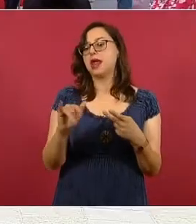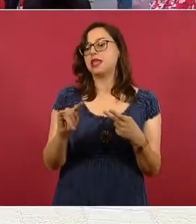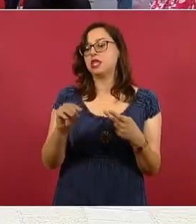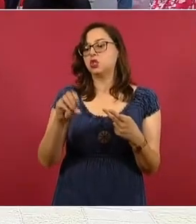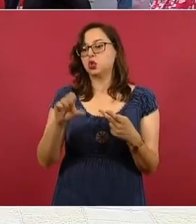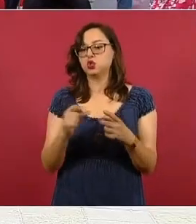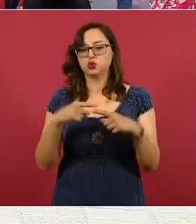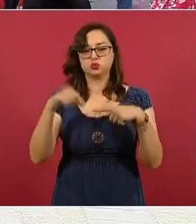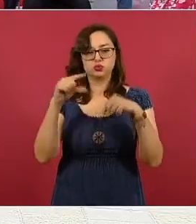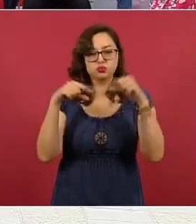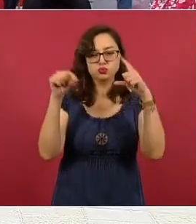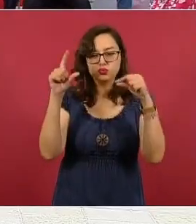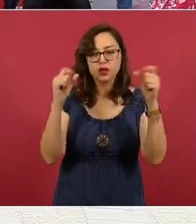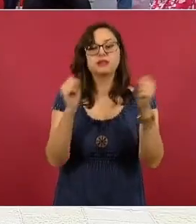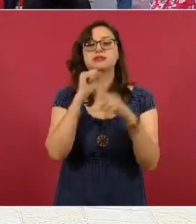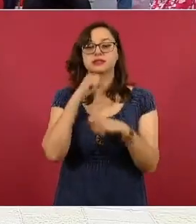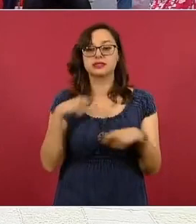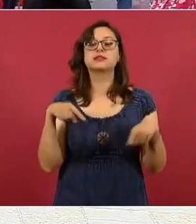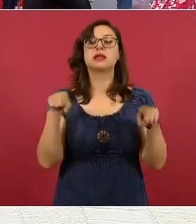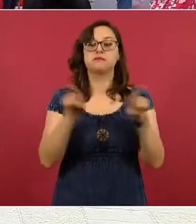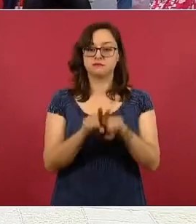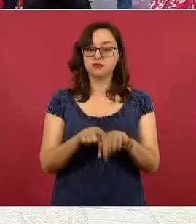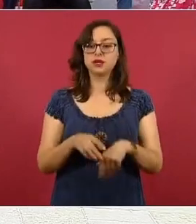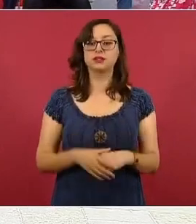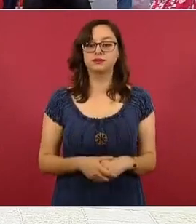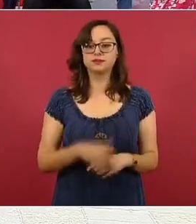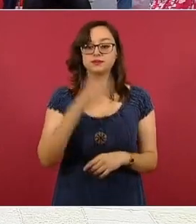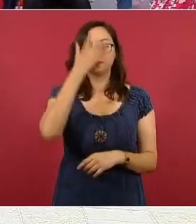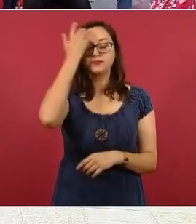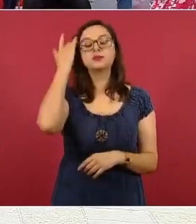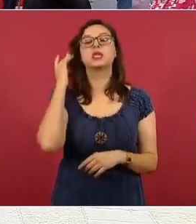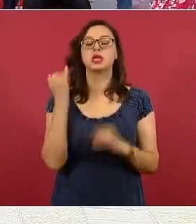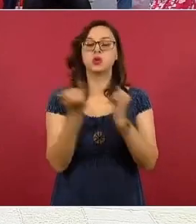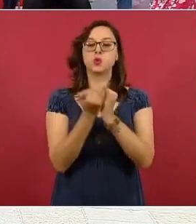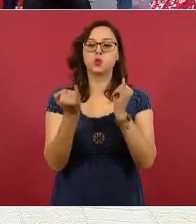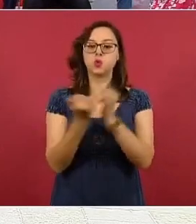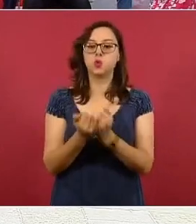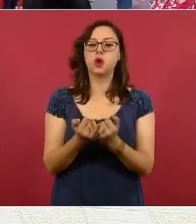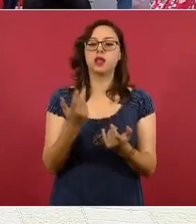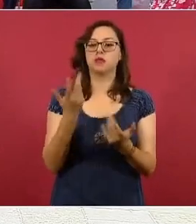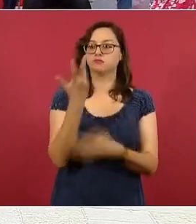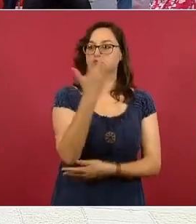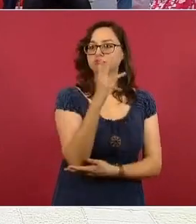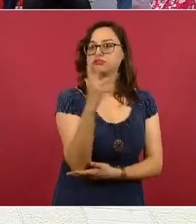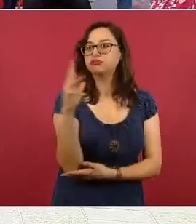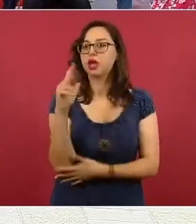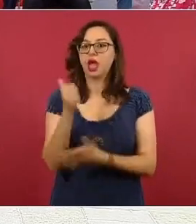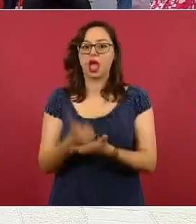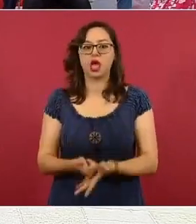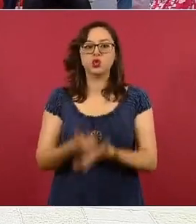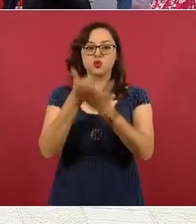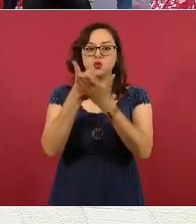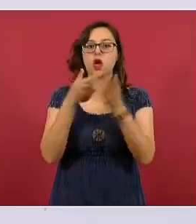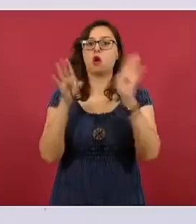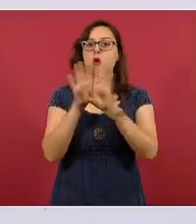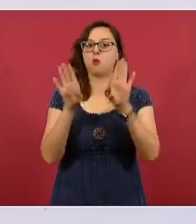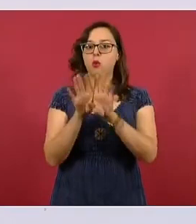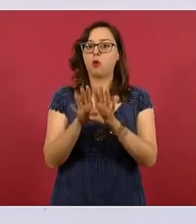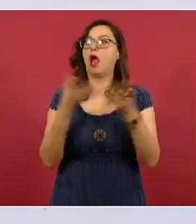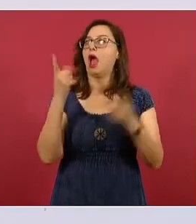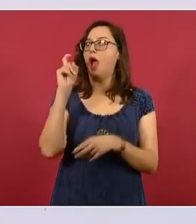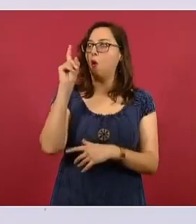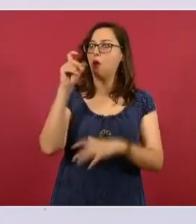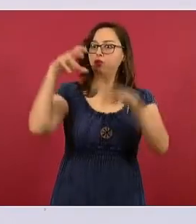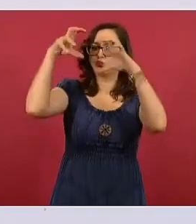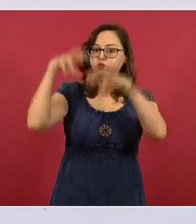y muy importante, esta zona de la ciudad brinda servicios ambientales, como la recarga de mantos